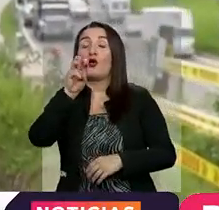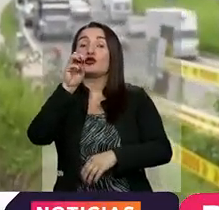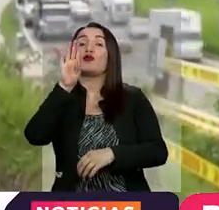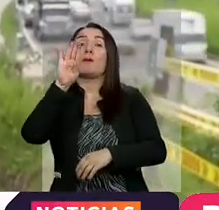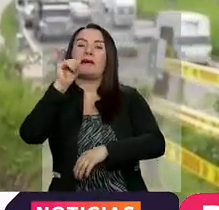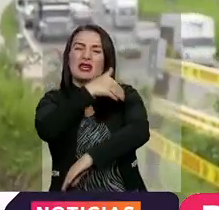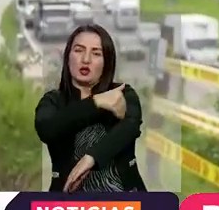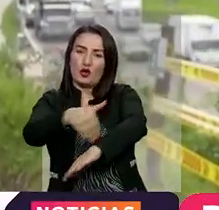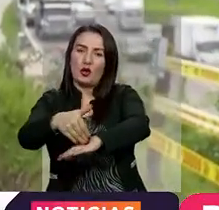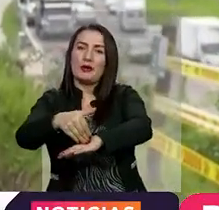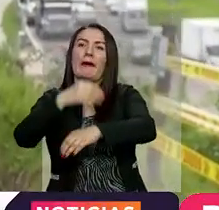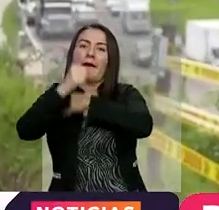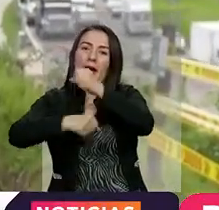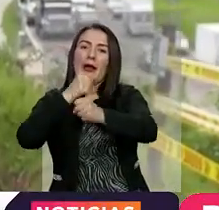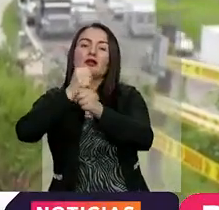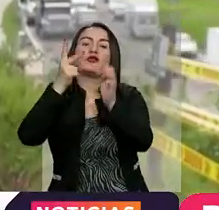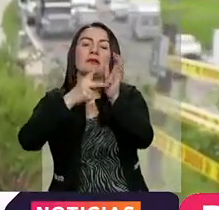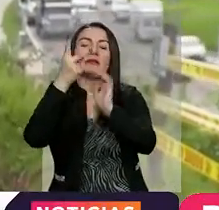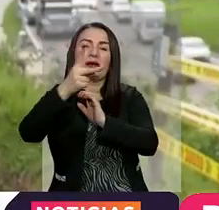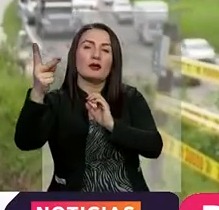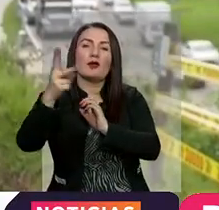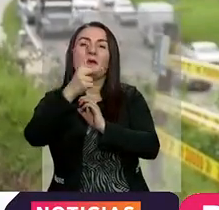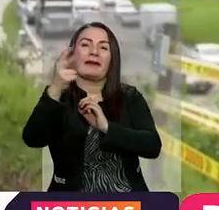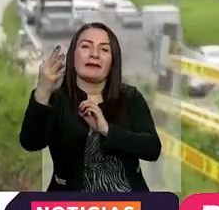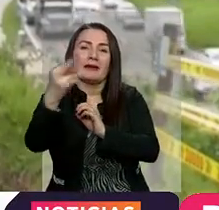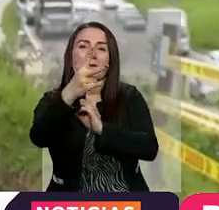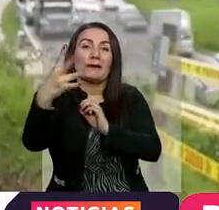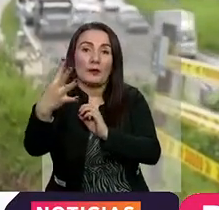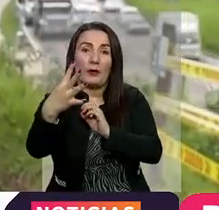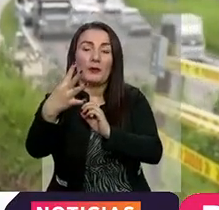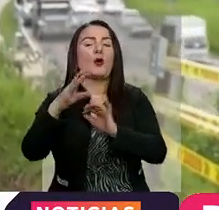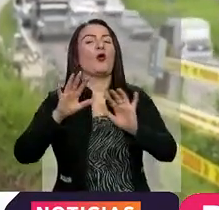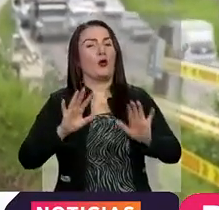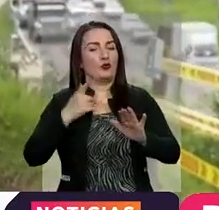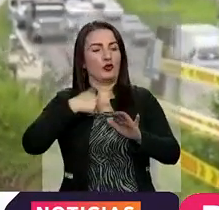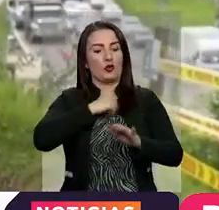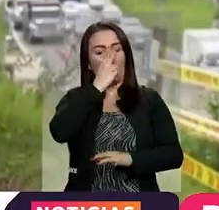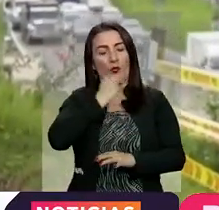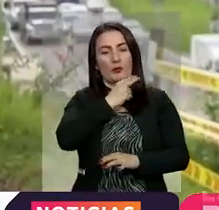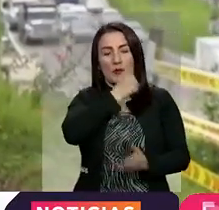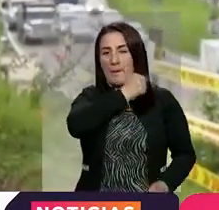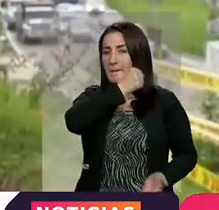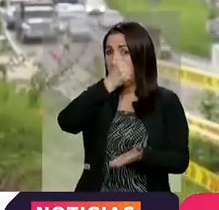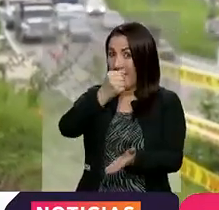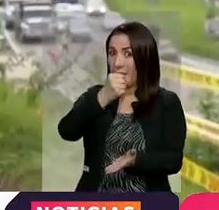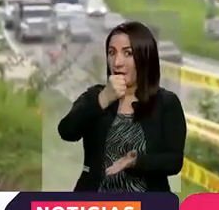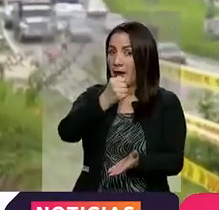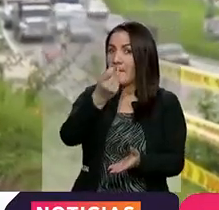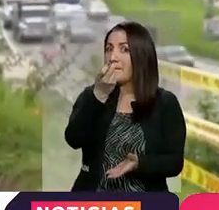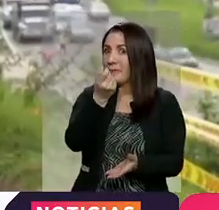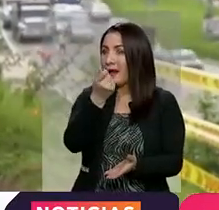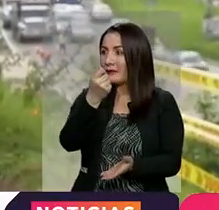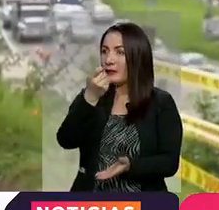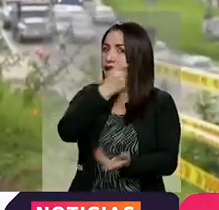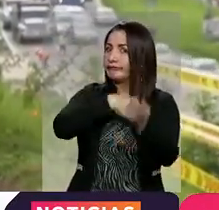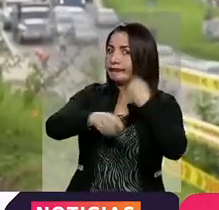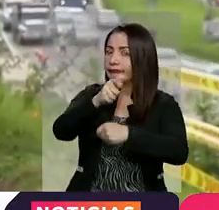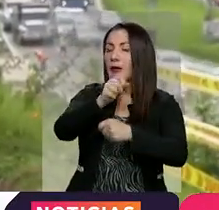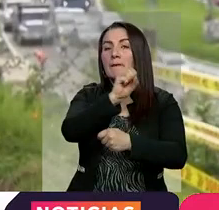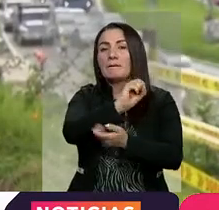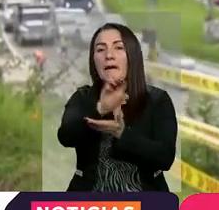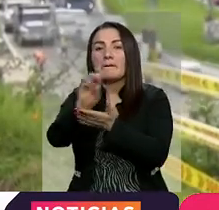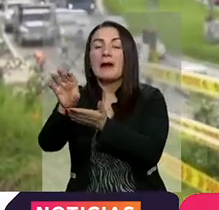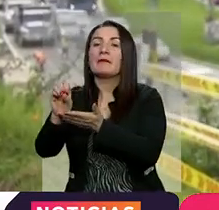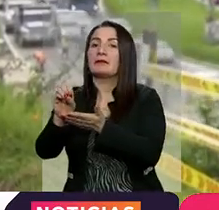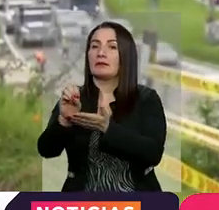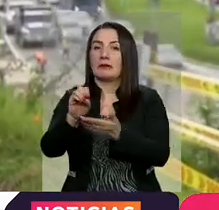año 2022, 2023, 2024. Y entonces la relación entre lo que uno compromete presupuestalmente y la plata que se gira, pues no es